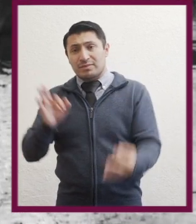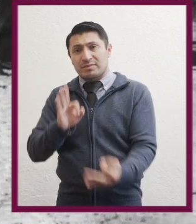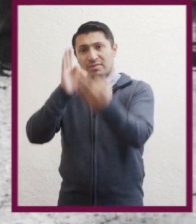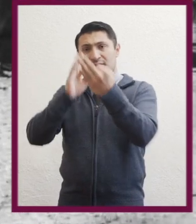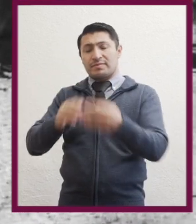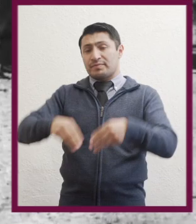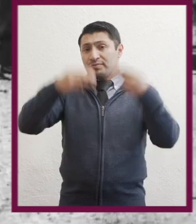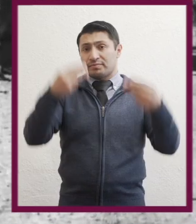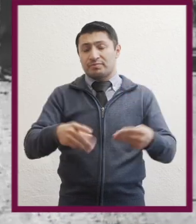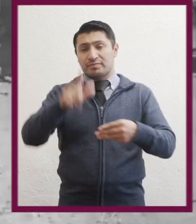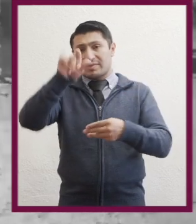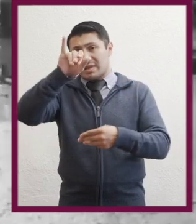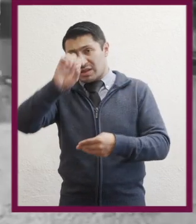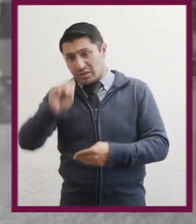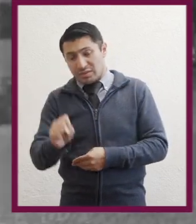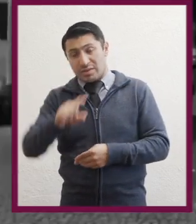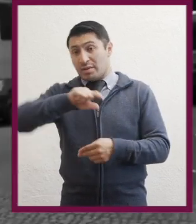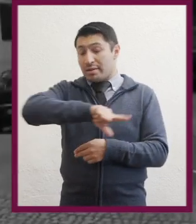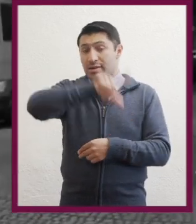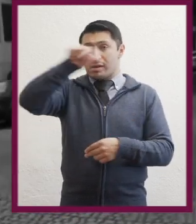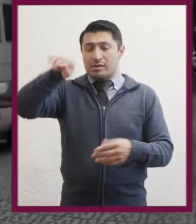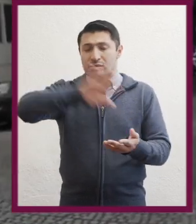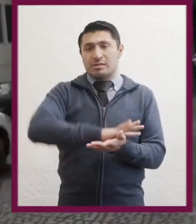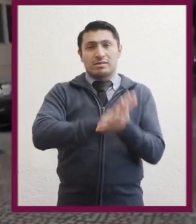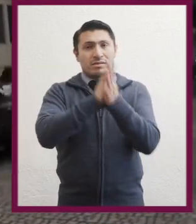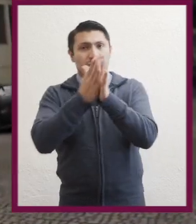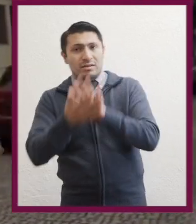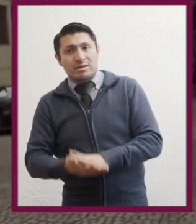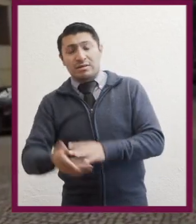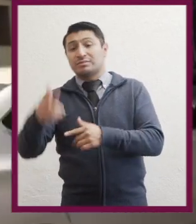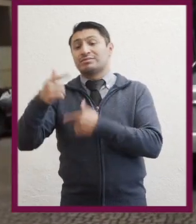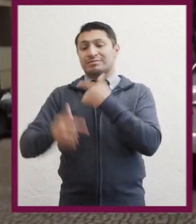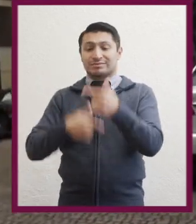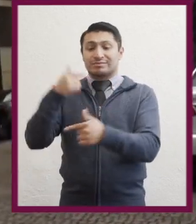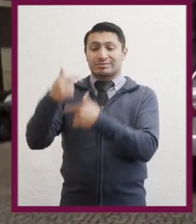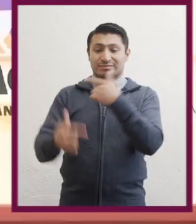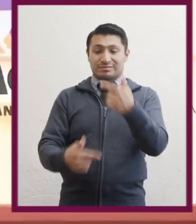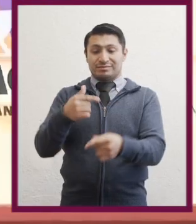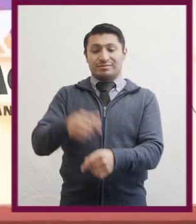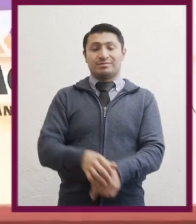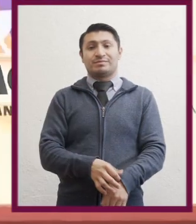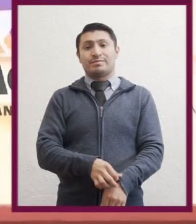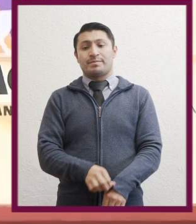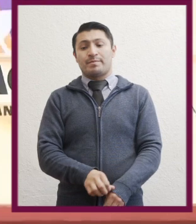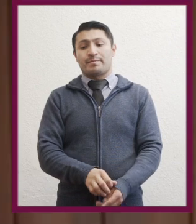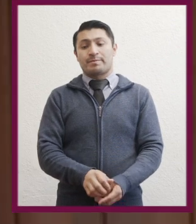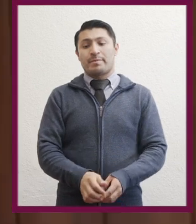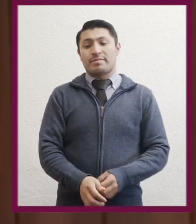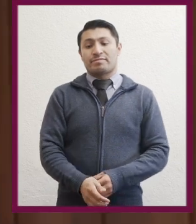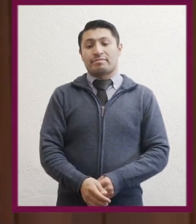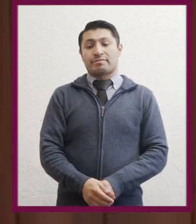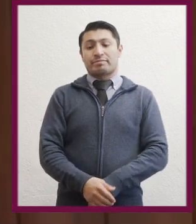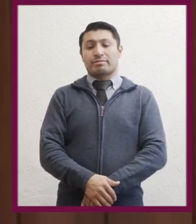del mercado Luis Mondragón, que décadas después se convirtió en un gimnasio.